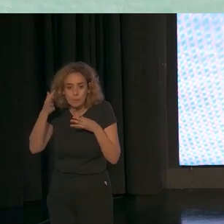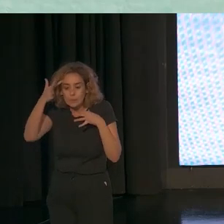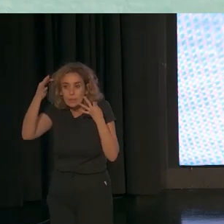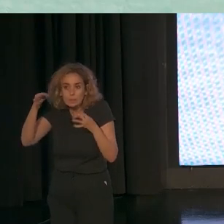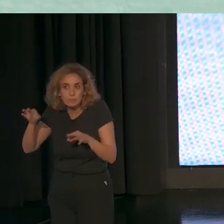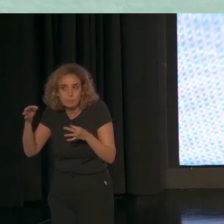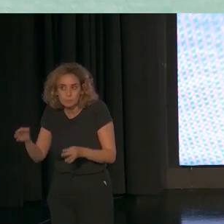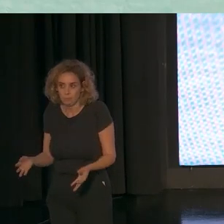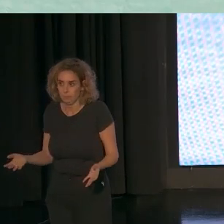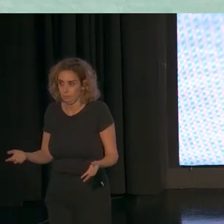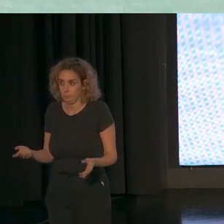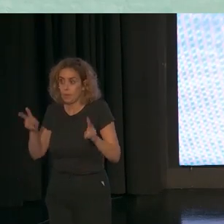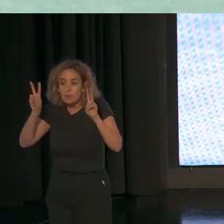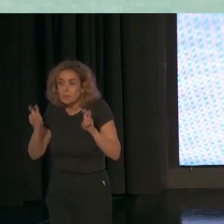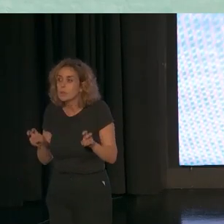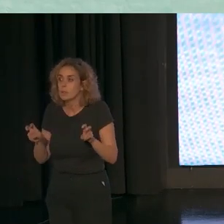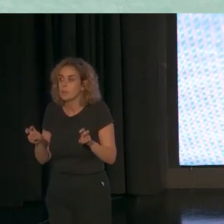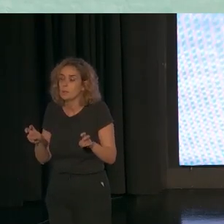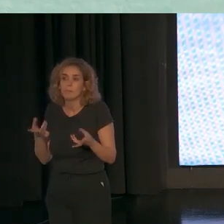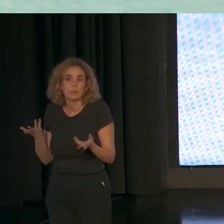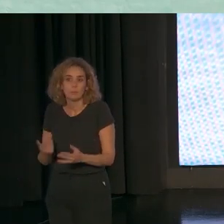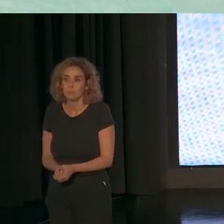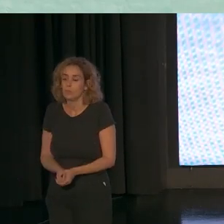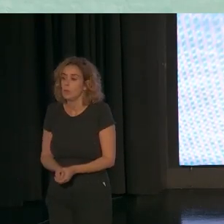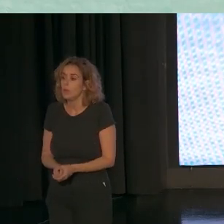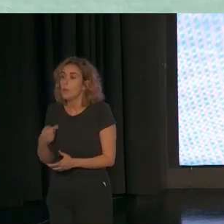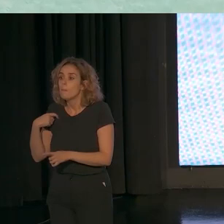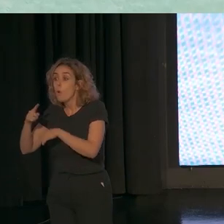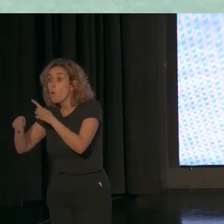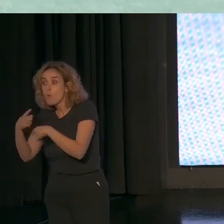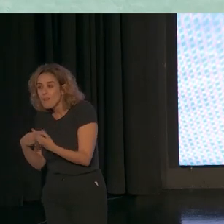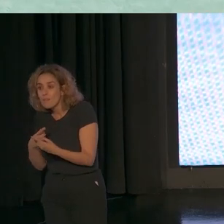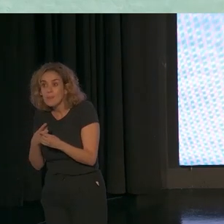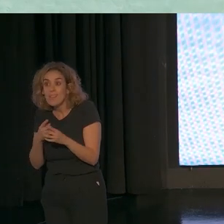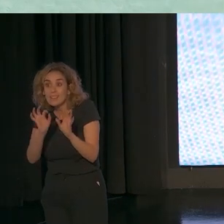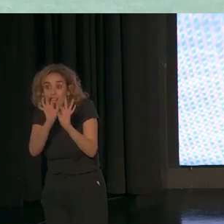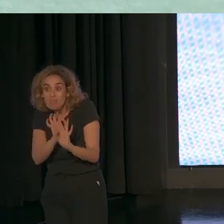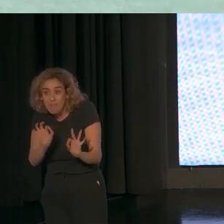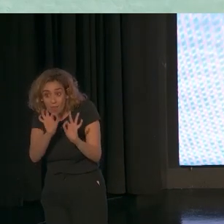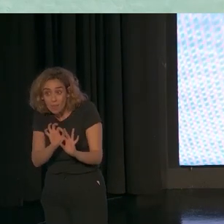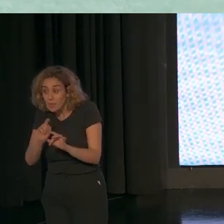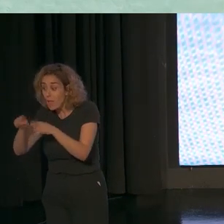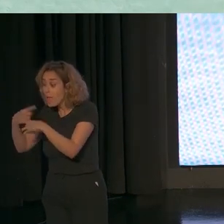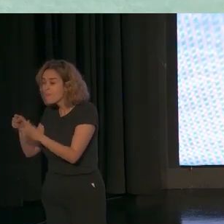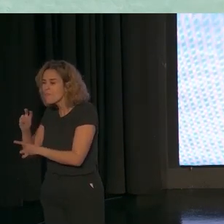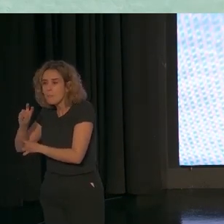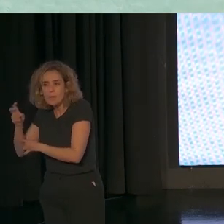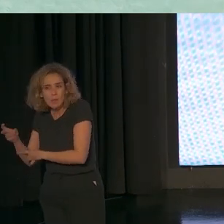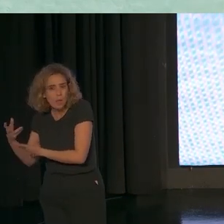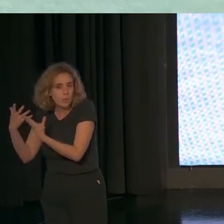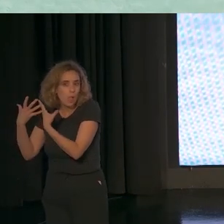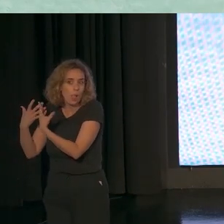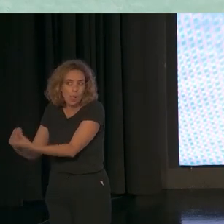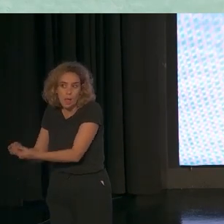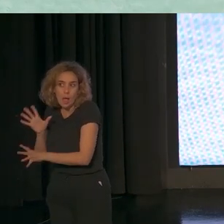sensatez todo este tema porque lo que no puede ser Es que para unas familias no tengan nada y otras familias sea un